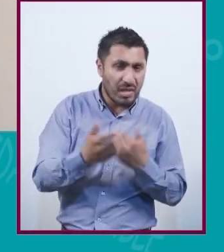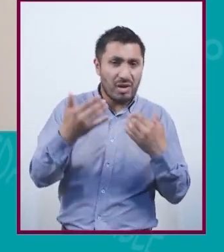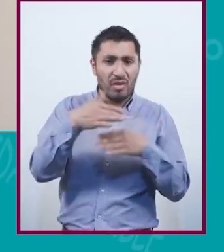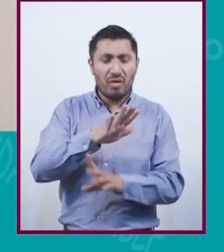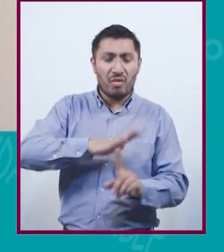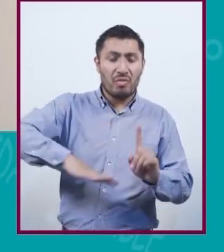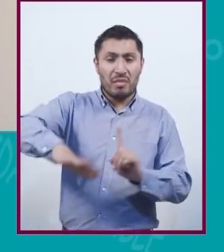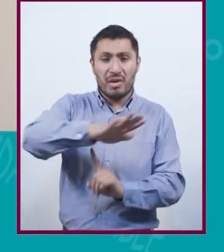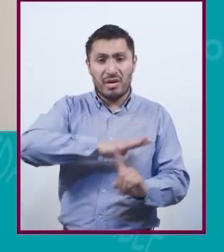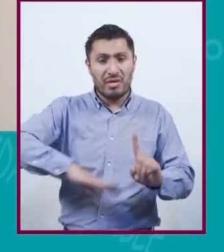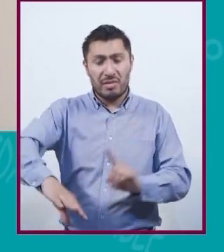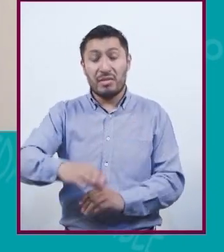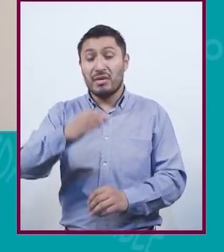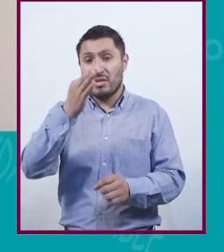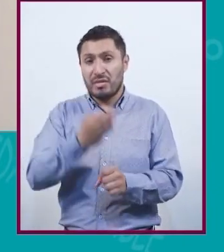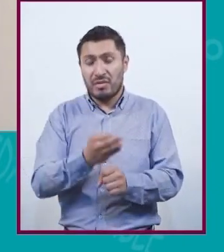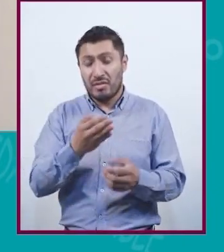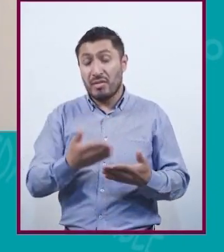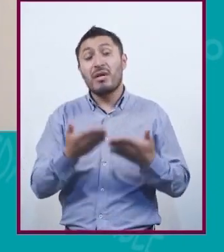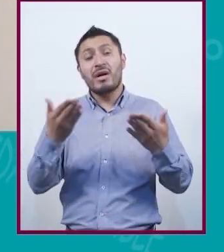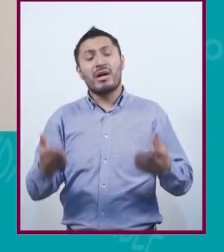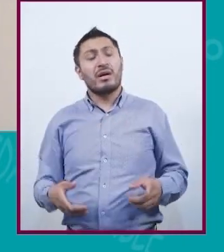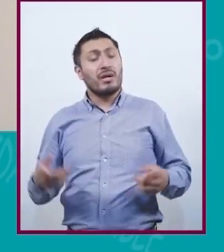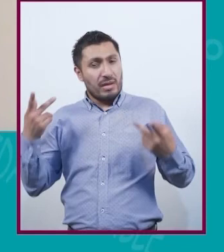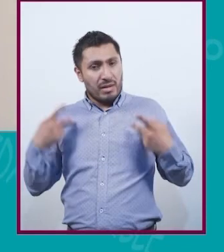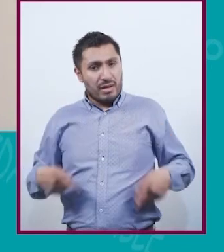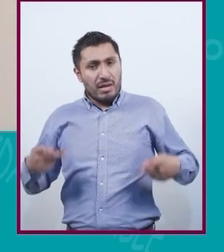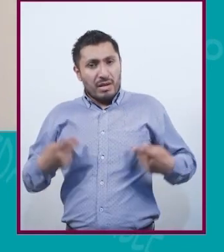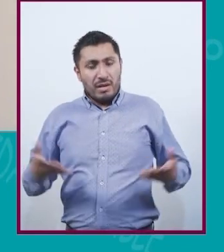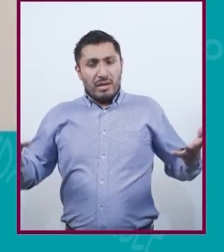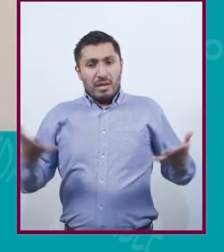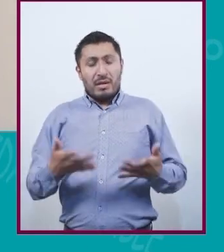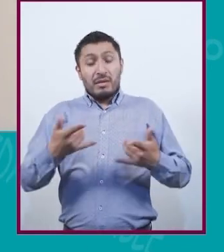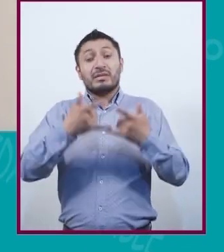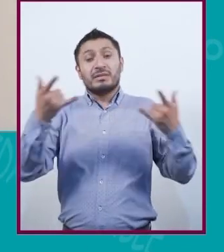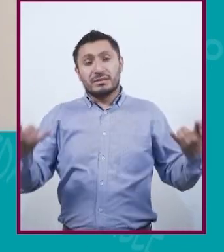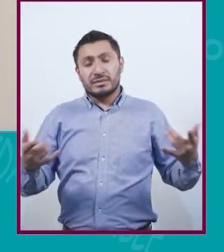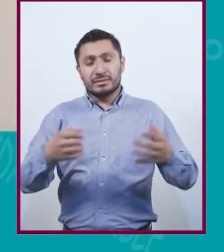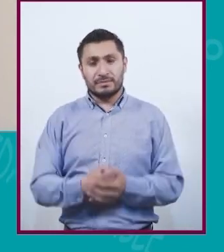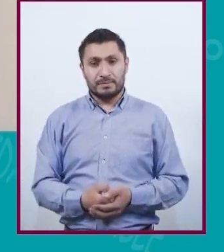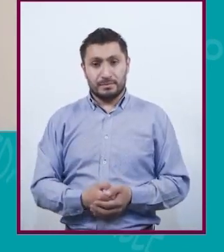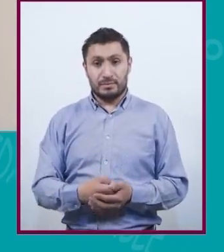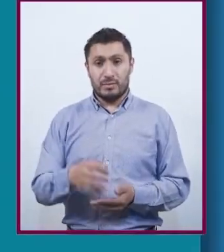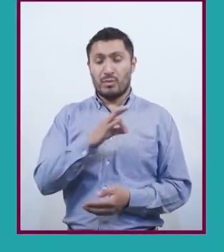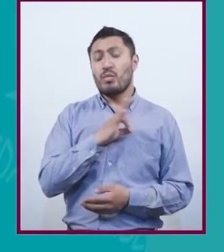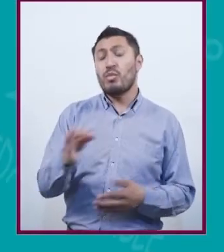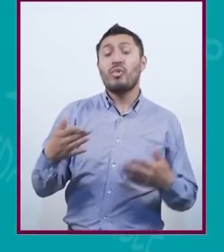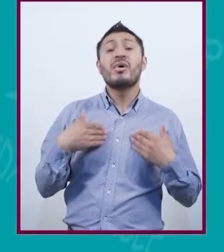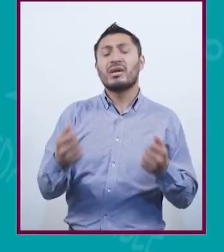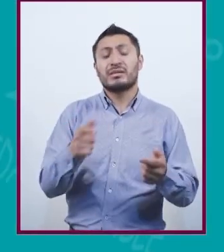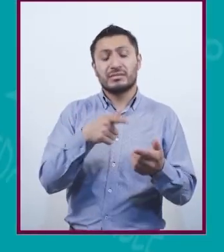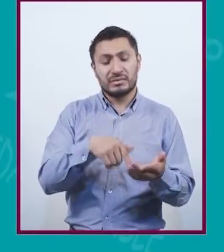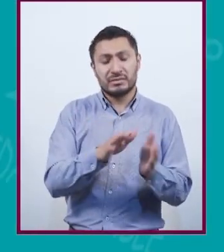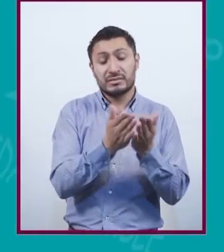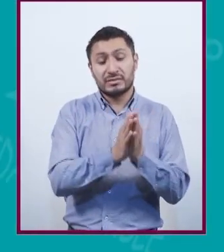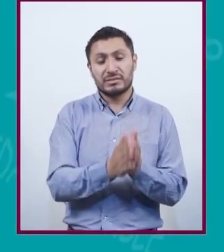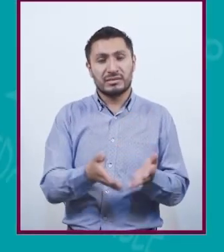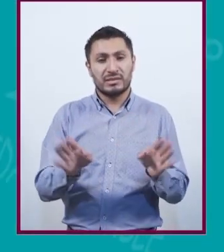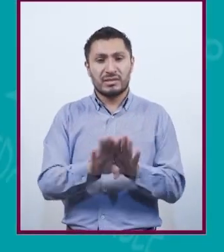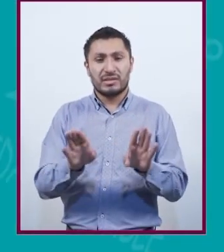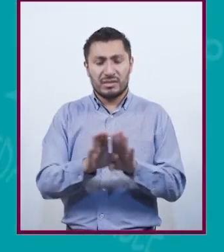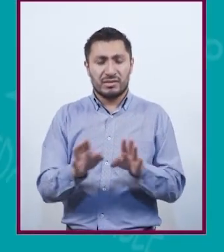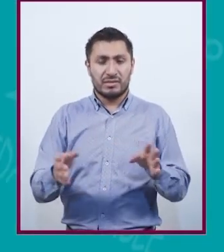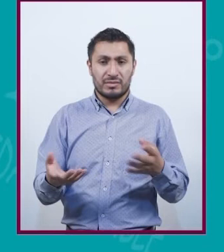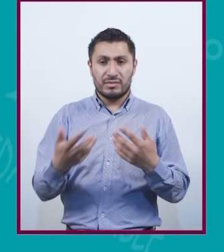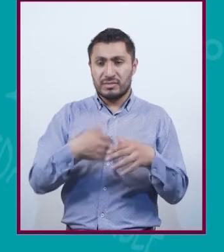criticar una situación del contexto presente de la persona que crea la historia. ¿Es posible interpretar